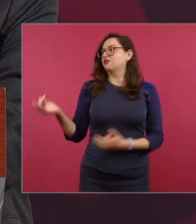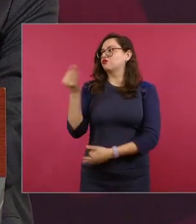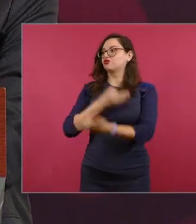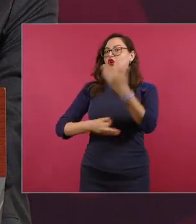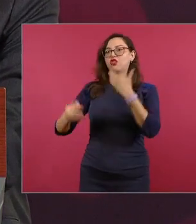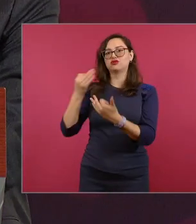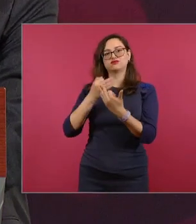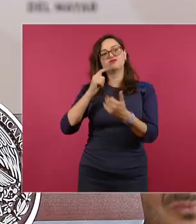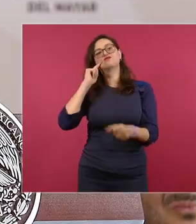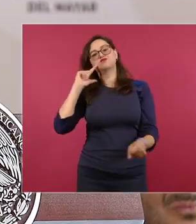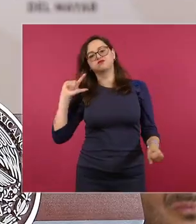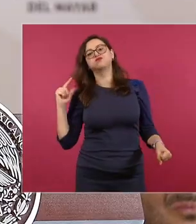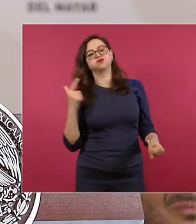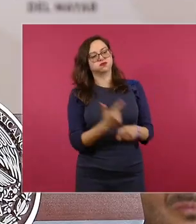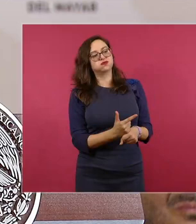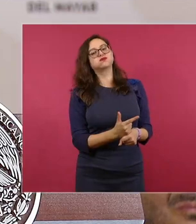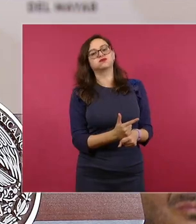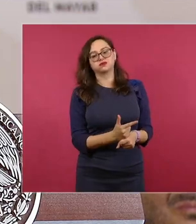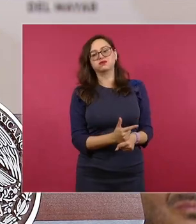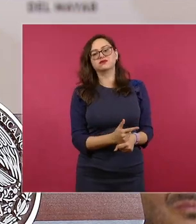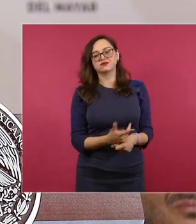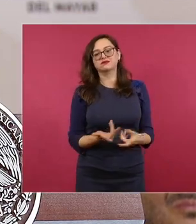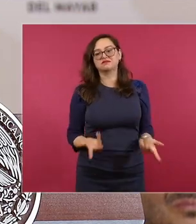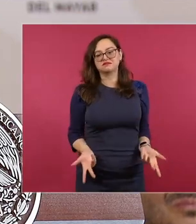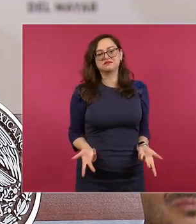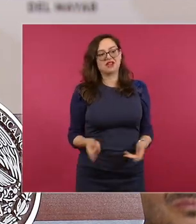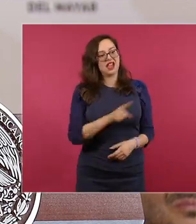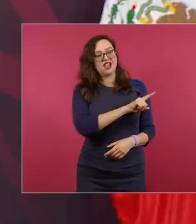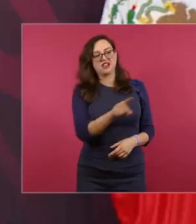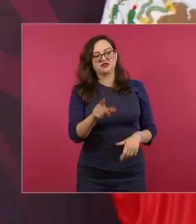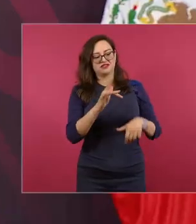para poder decir, el rey va desnudo,